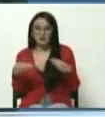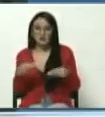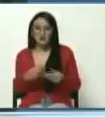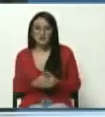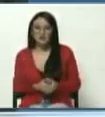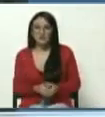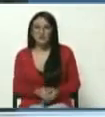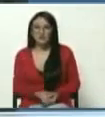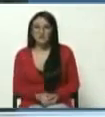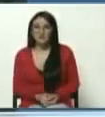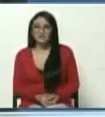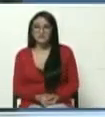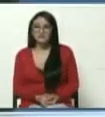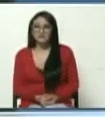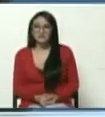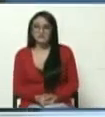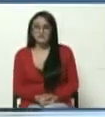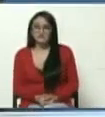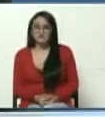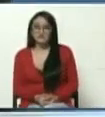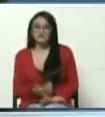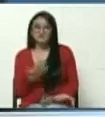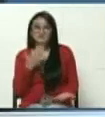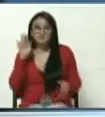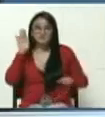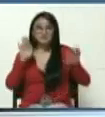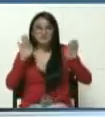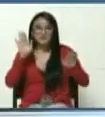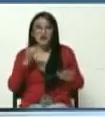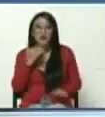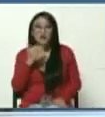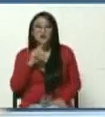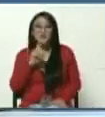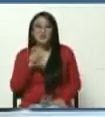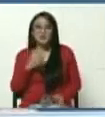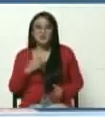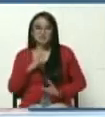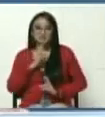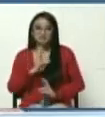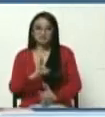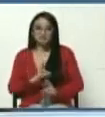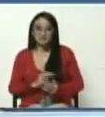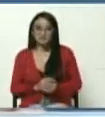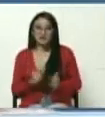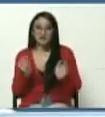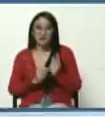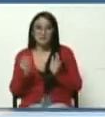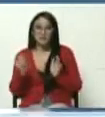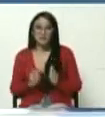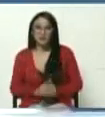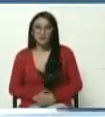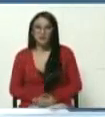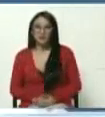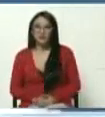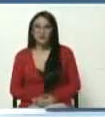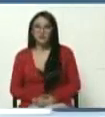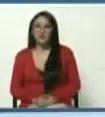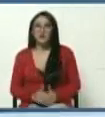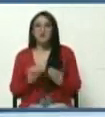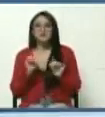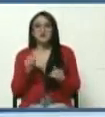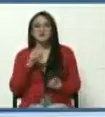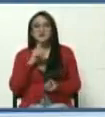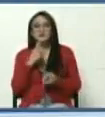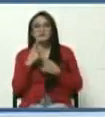de la empresa Monómeros. Si hay alguna pregunta, con todo gusto la podemos responder de inmediato. Iniciamos el ciclo